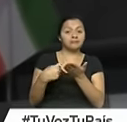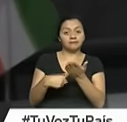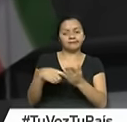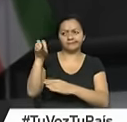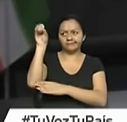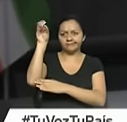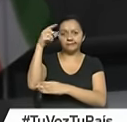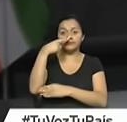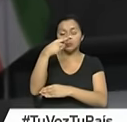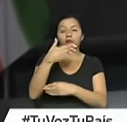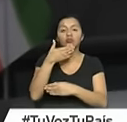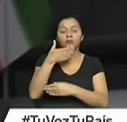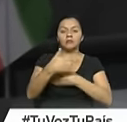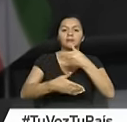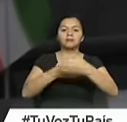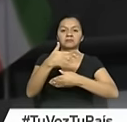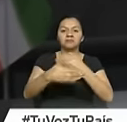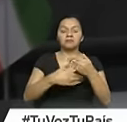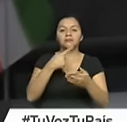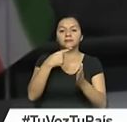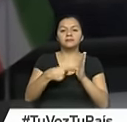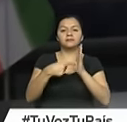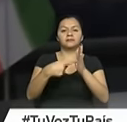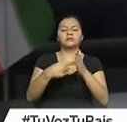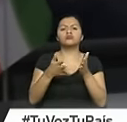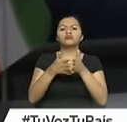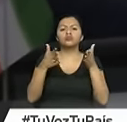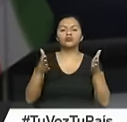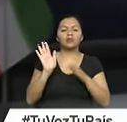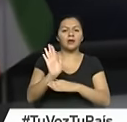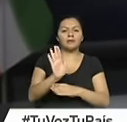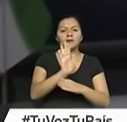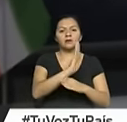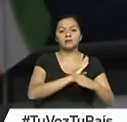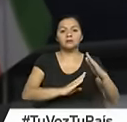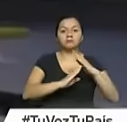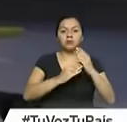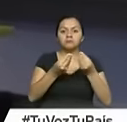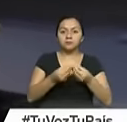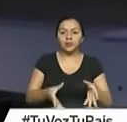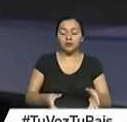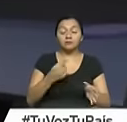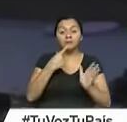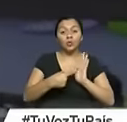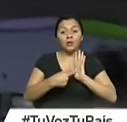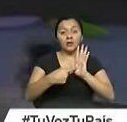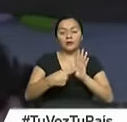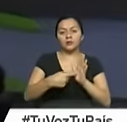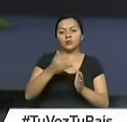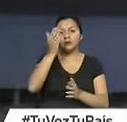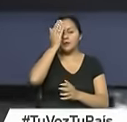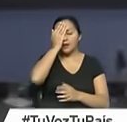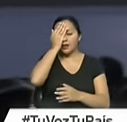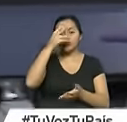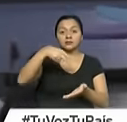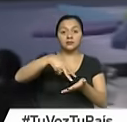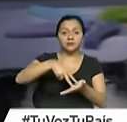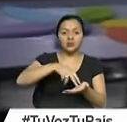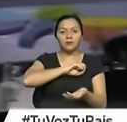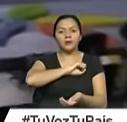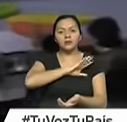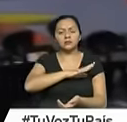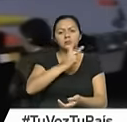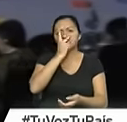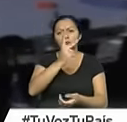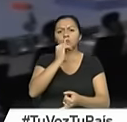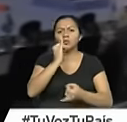la discriminación y las intervenciones incitan al extremismo y amenazan la paz. Mencionó como ejemplos a Irak, Siria y Palestina, calificando